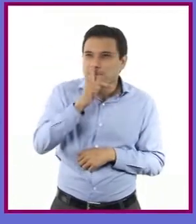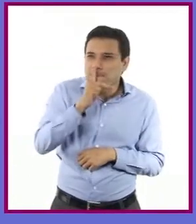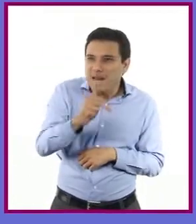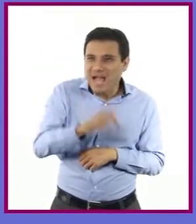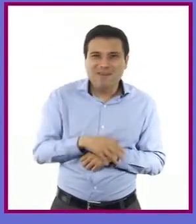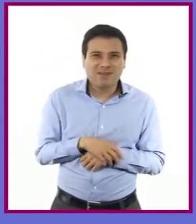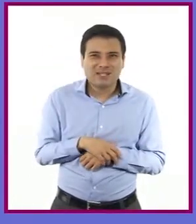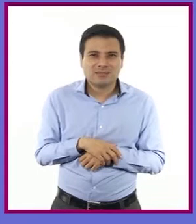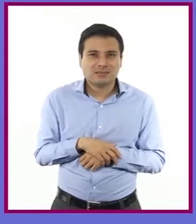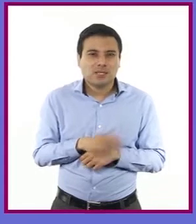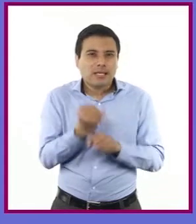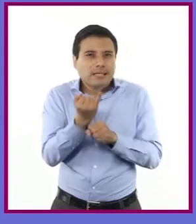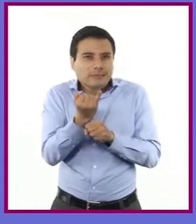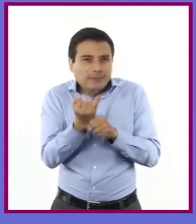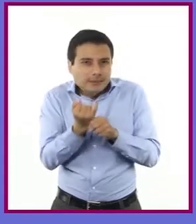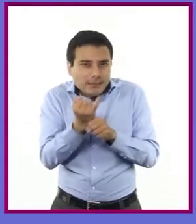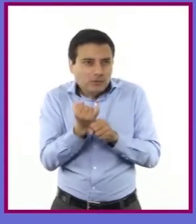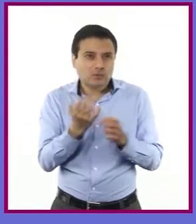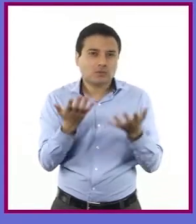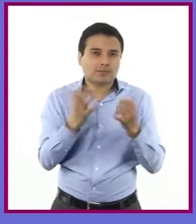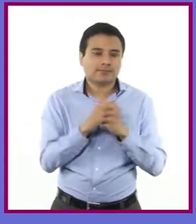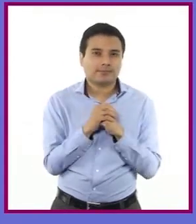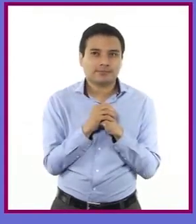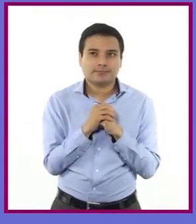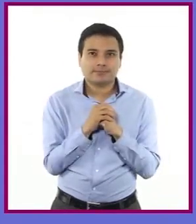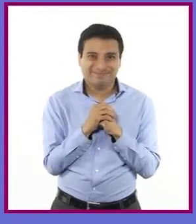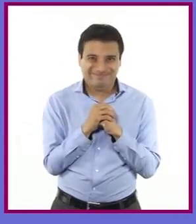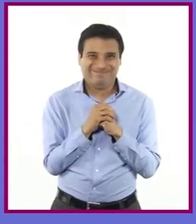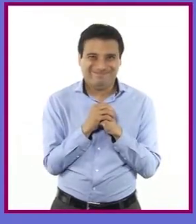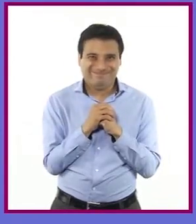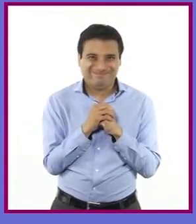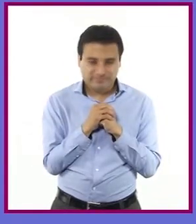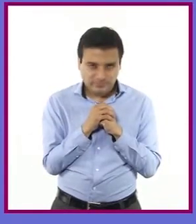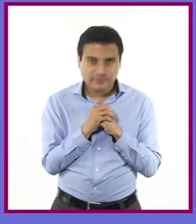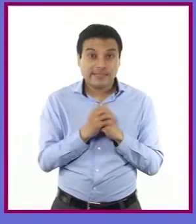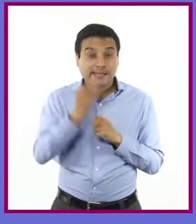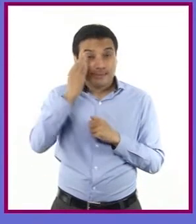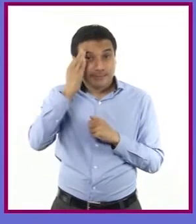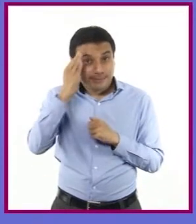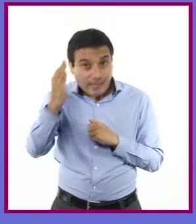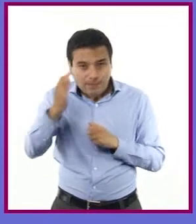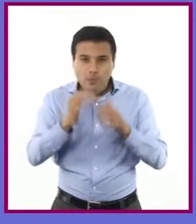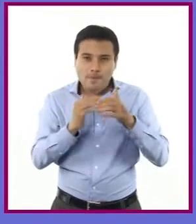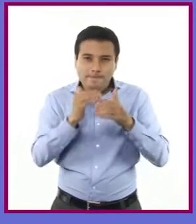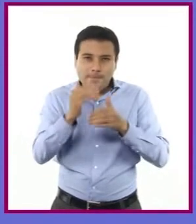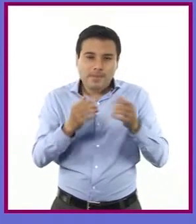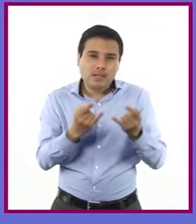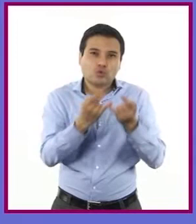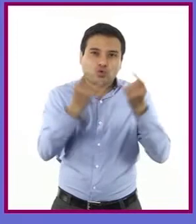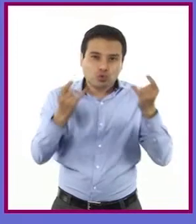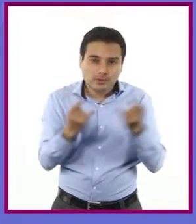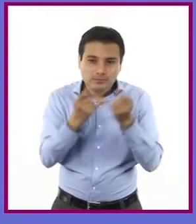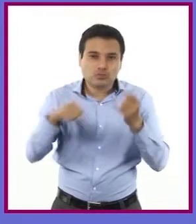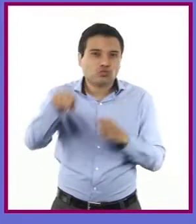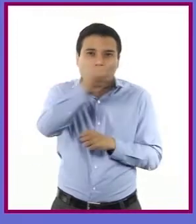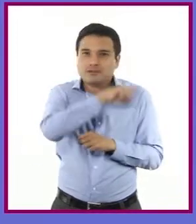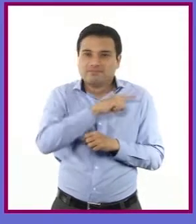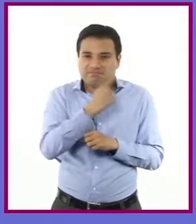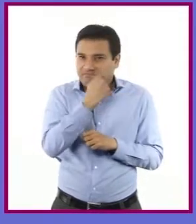históricas o investigaciones, eventos en el transcurso del tiempo. Tú escoges qué y